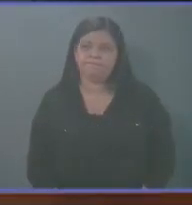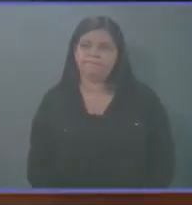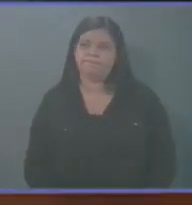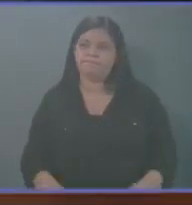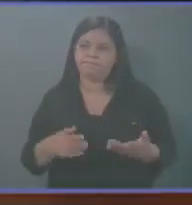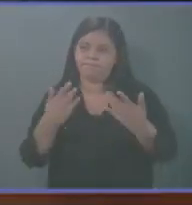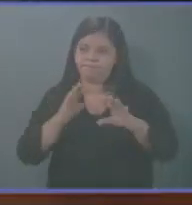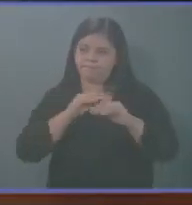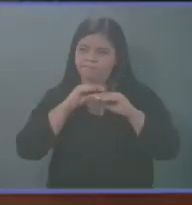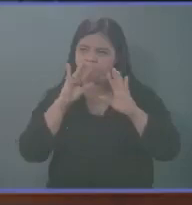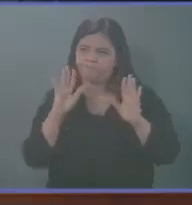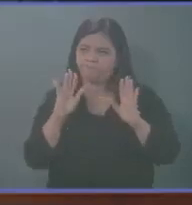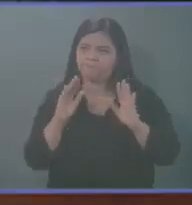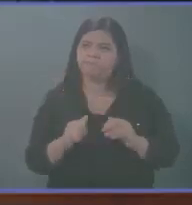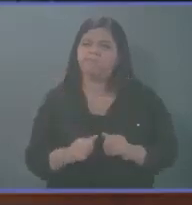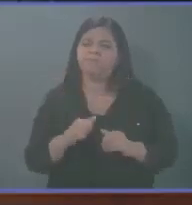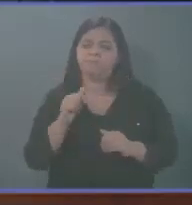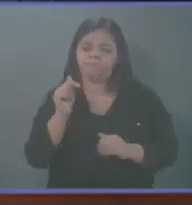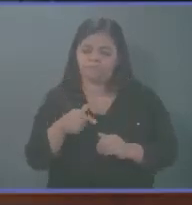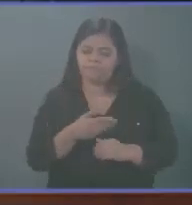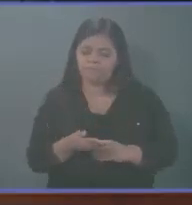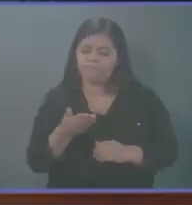obvio, aquí hay intenciones oscuras,